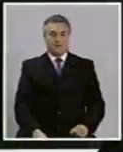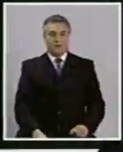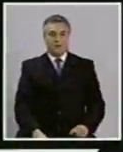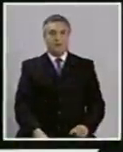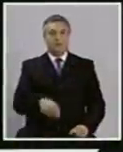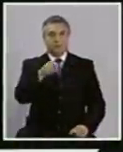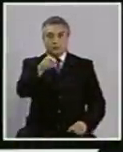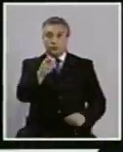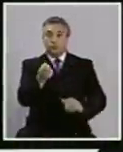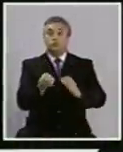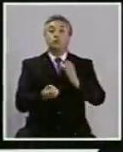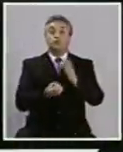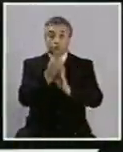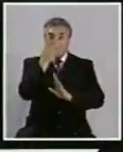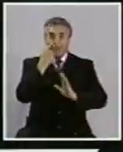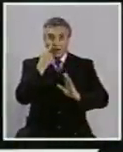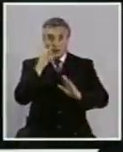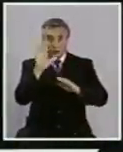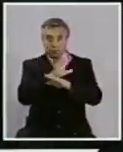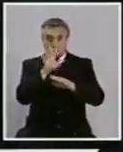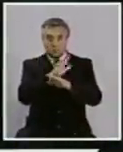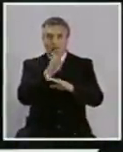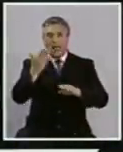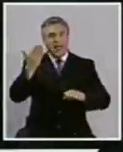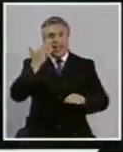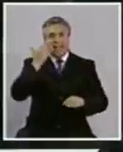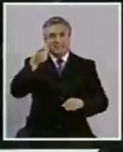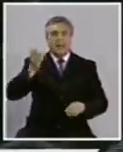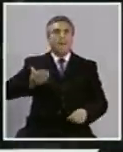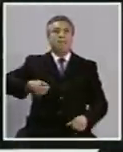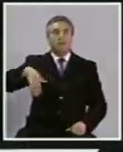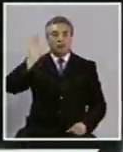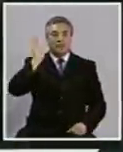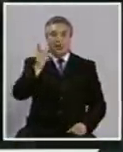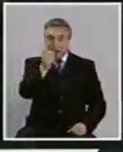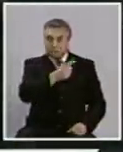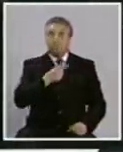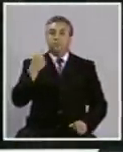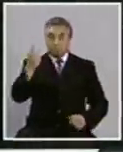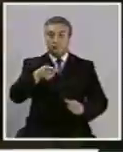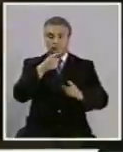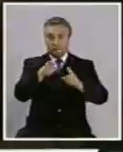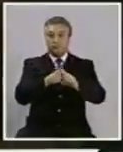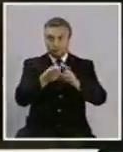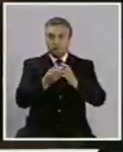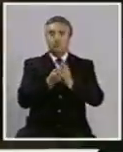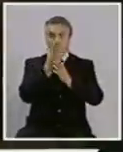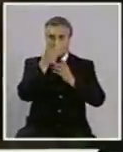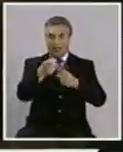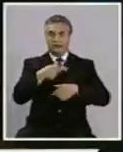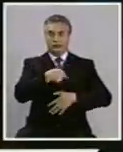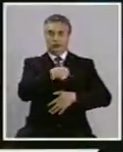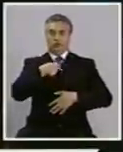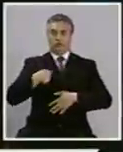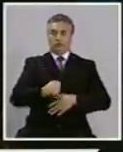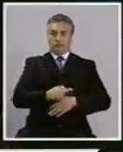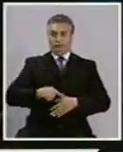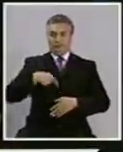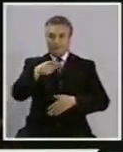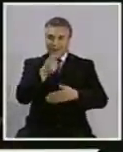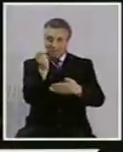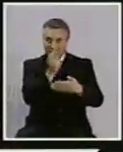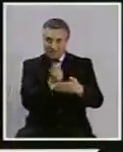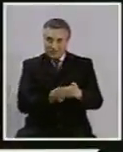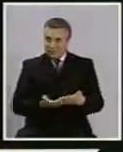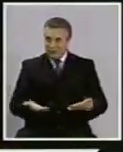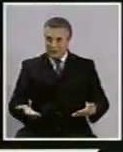En esta nueva entrega se puede apreciar a casi la mayoría de los personajes que dan vida a esta nueva entrega del superhéroe de DC Comics. ¿Puedo